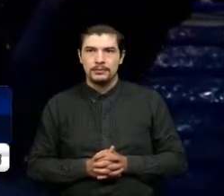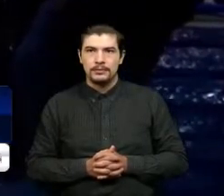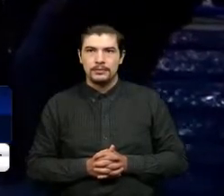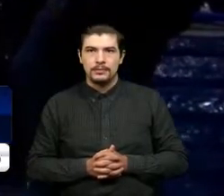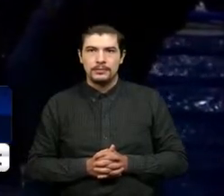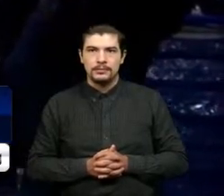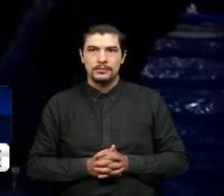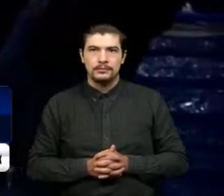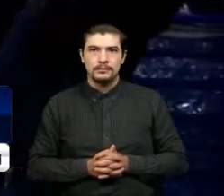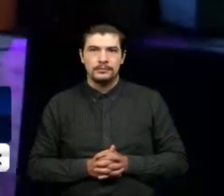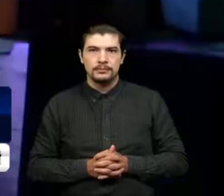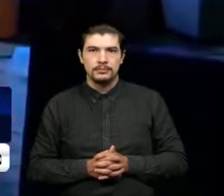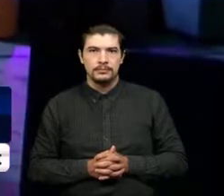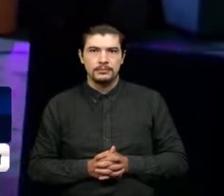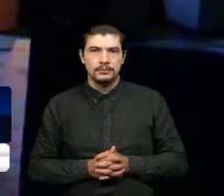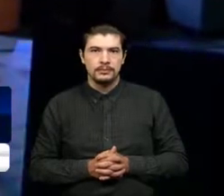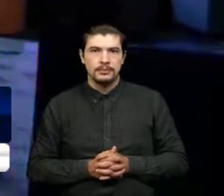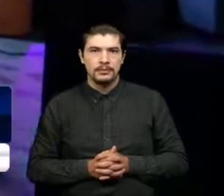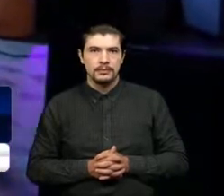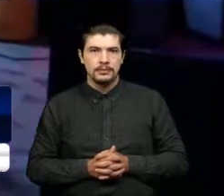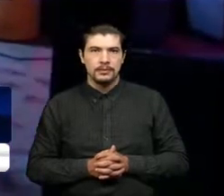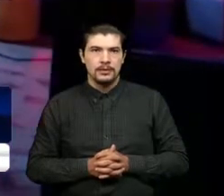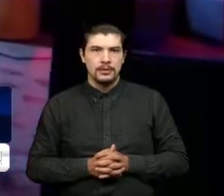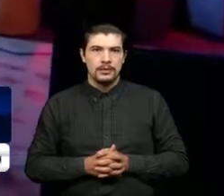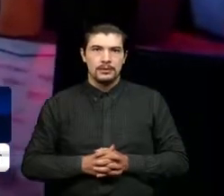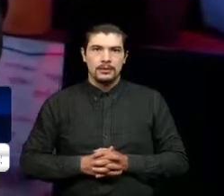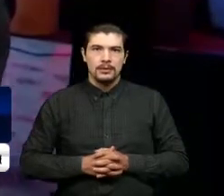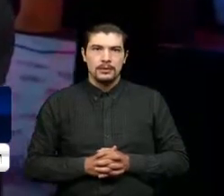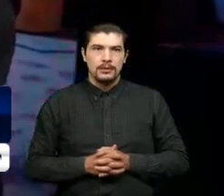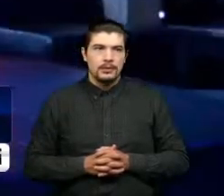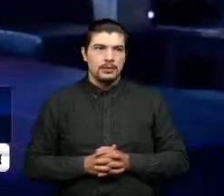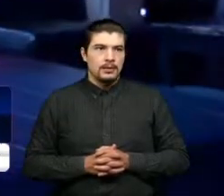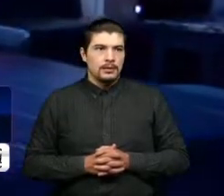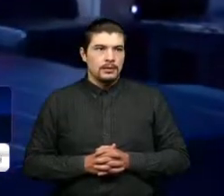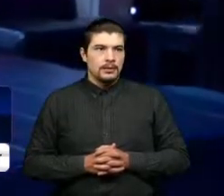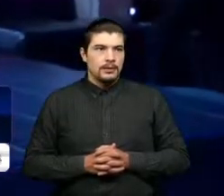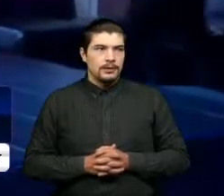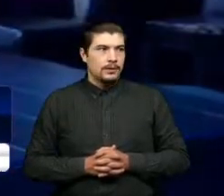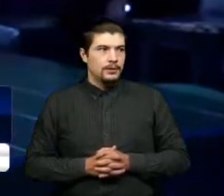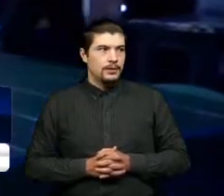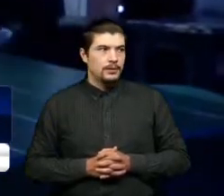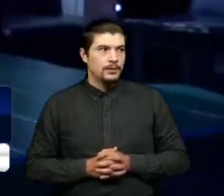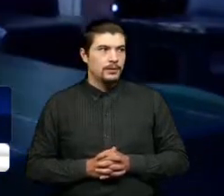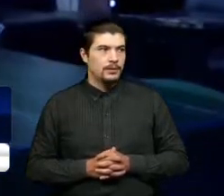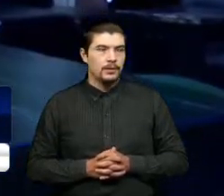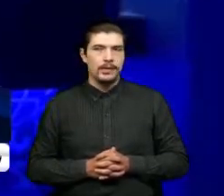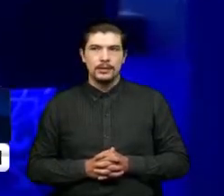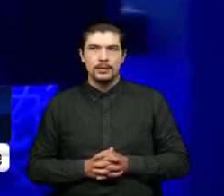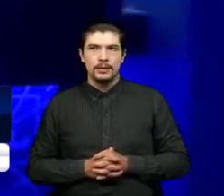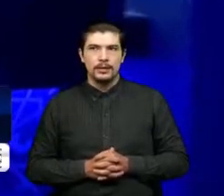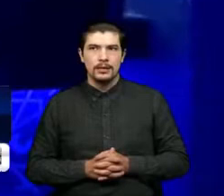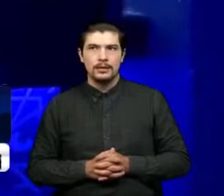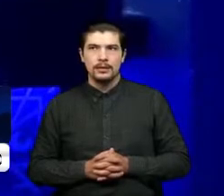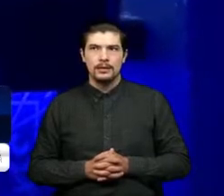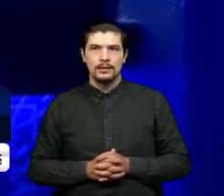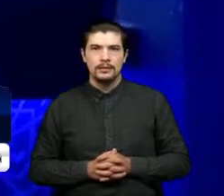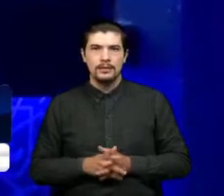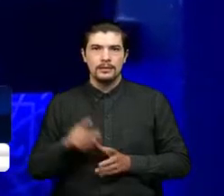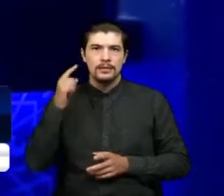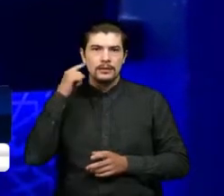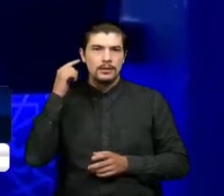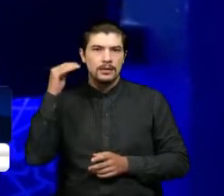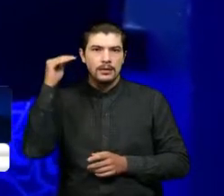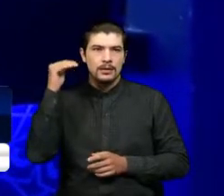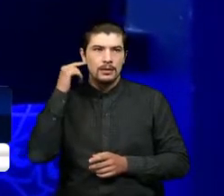4 establecimientos visitados en uno de ellos no sólo se tenían a venezolanas para ofrecer sus servicios sino que también les